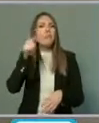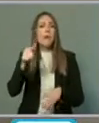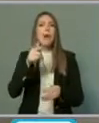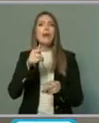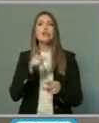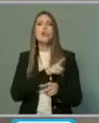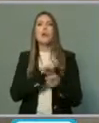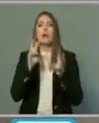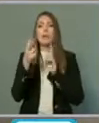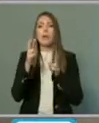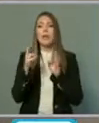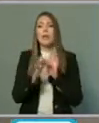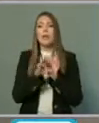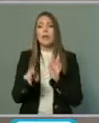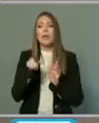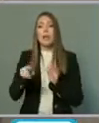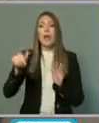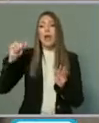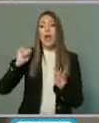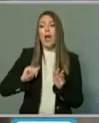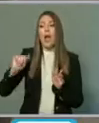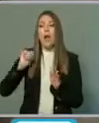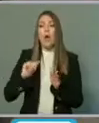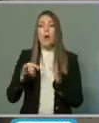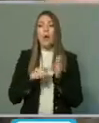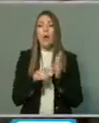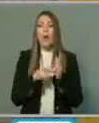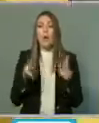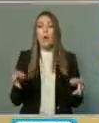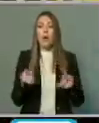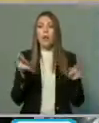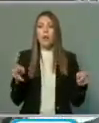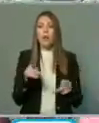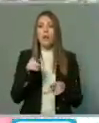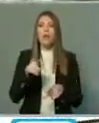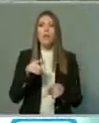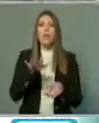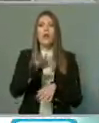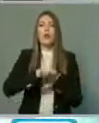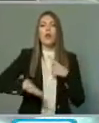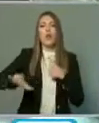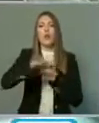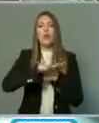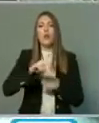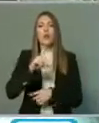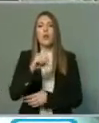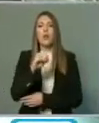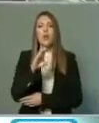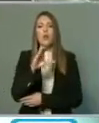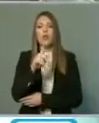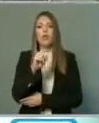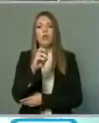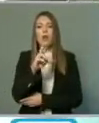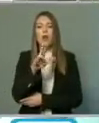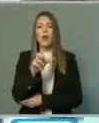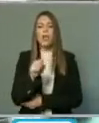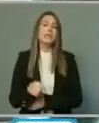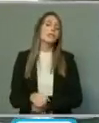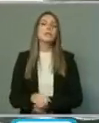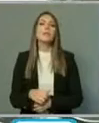como esta antigua joyería aquí en la colonia Doctores. Mire, tío Alberto, le voy a presentar a alguien